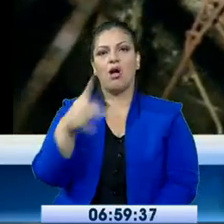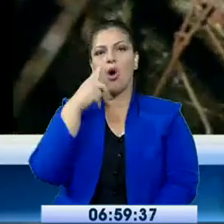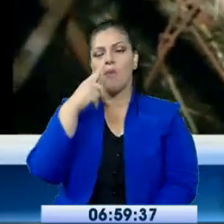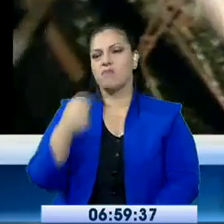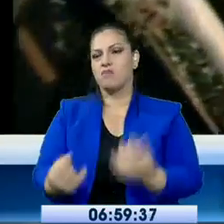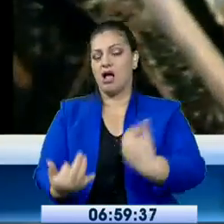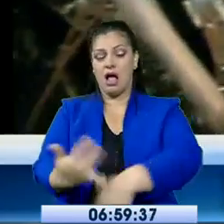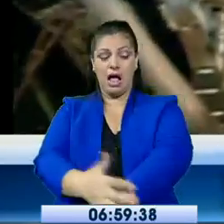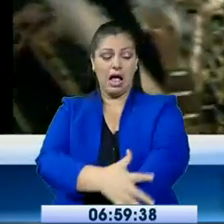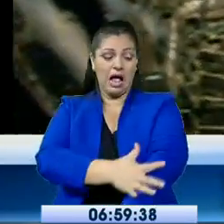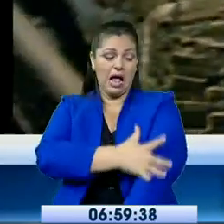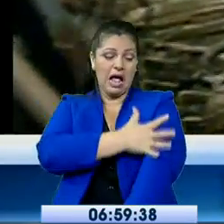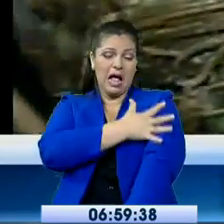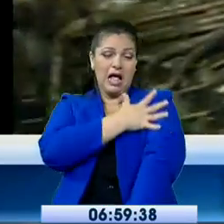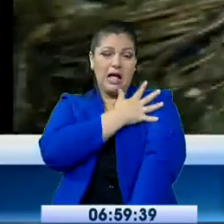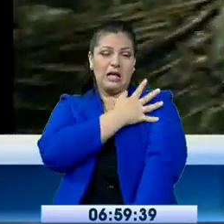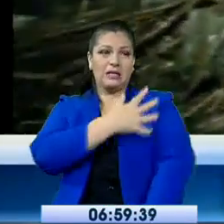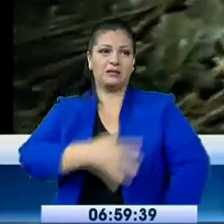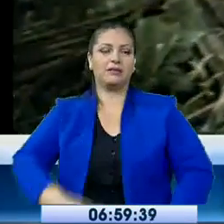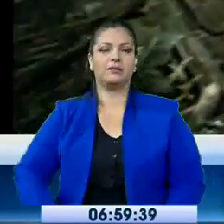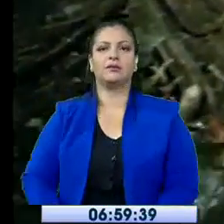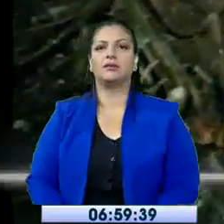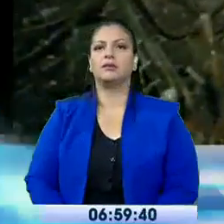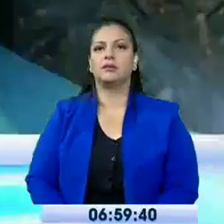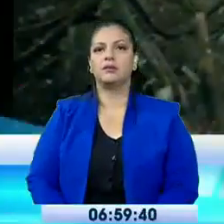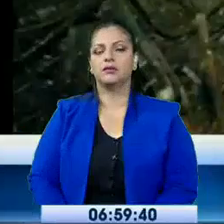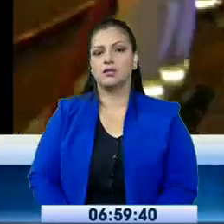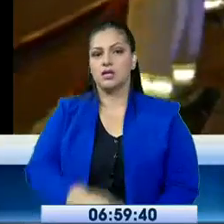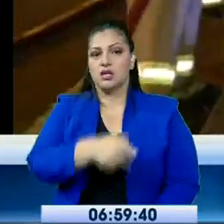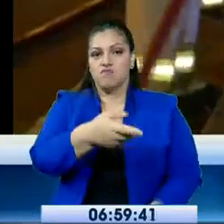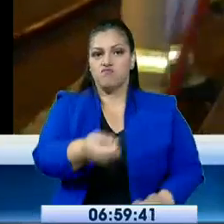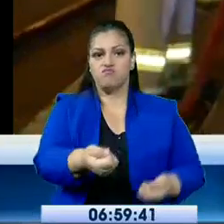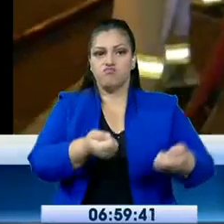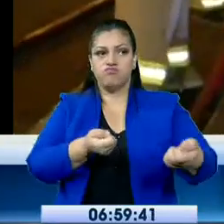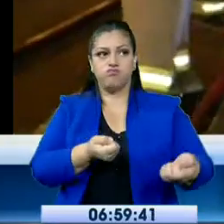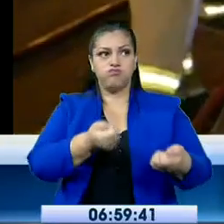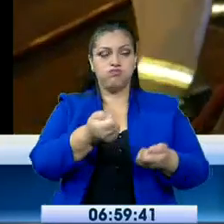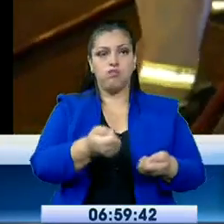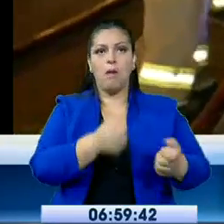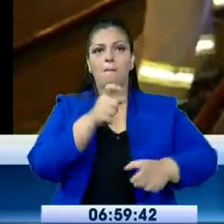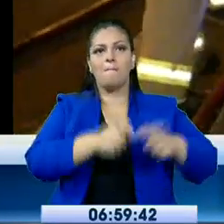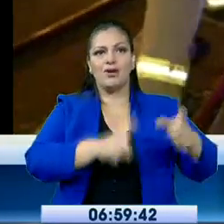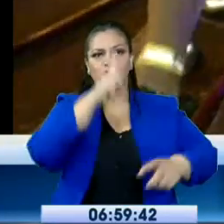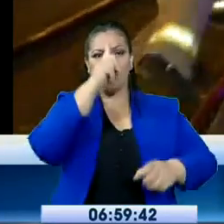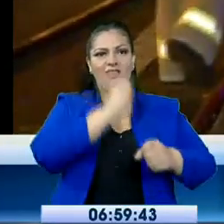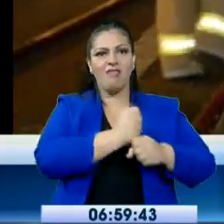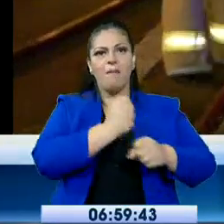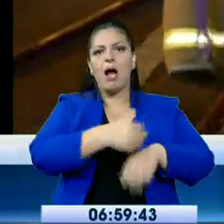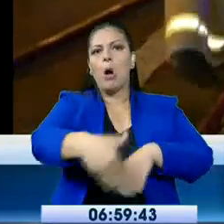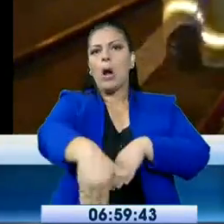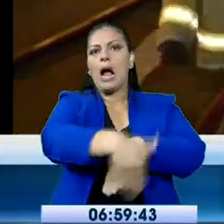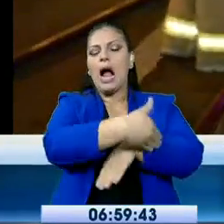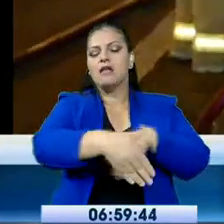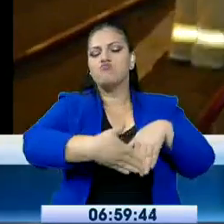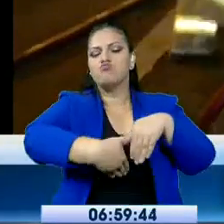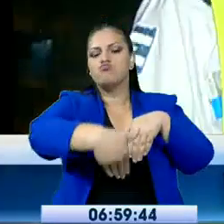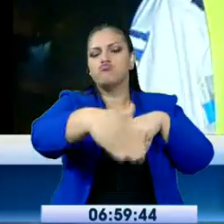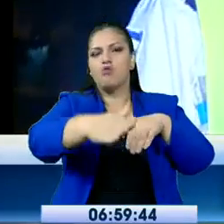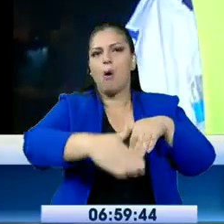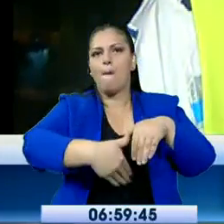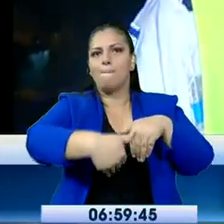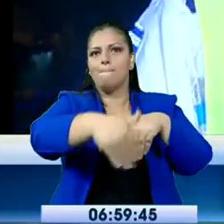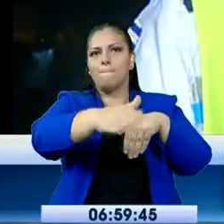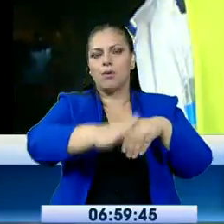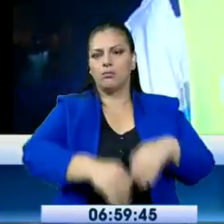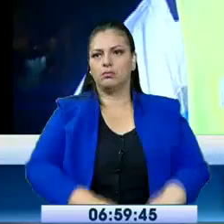quemado ya. Por versiones de los que se encontraban laborando, dice que presuntamente el señor, el conductor del auto Peugeot, se quedó dormido y no